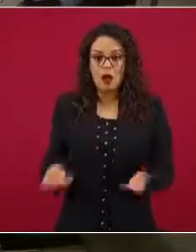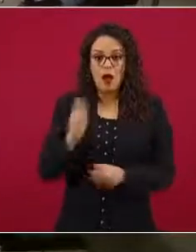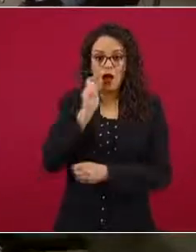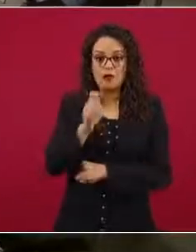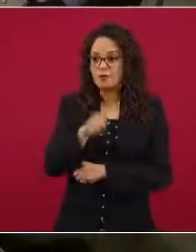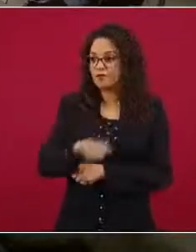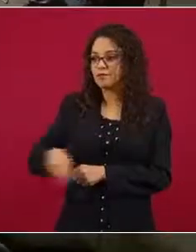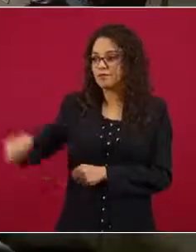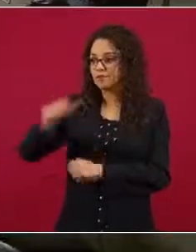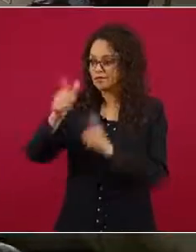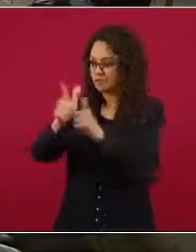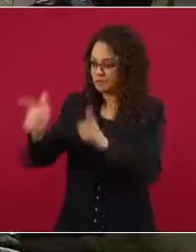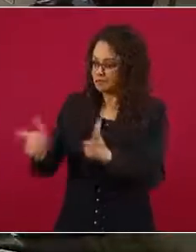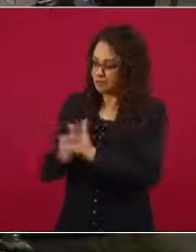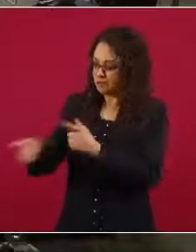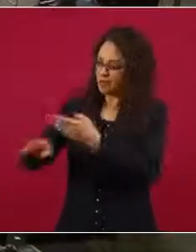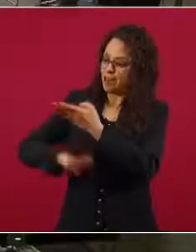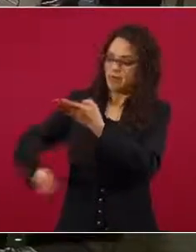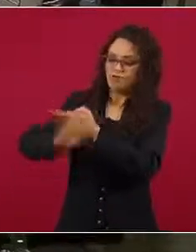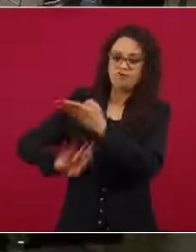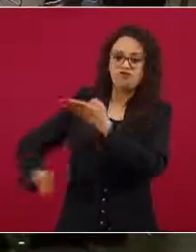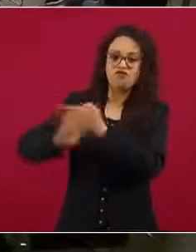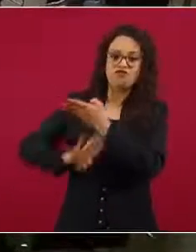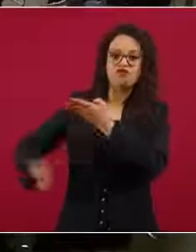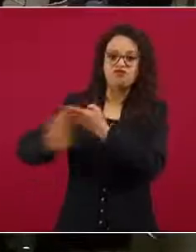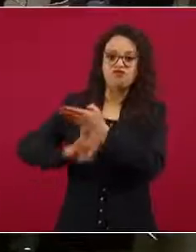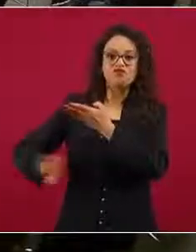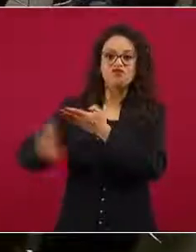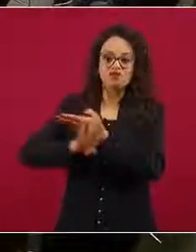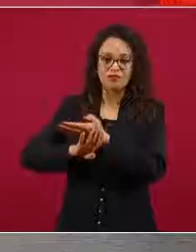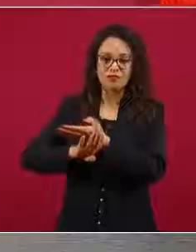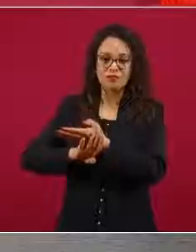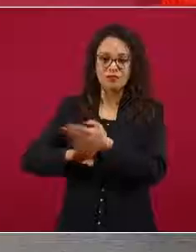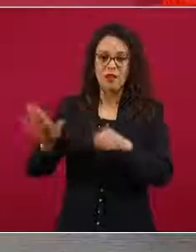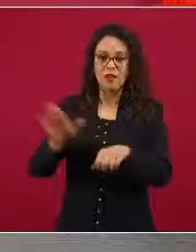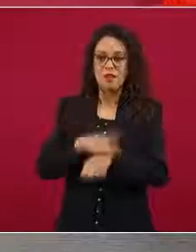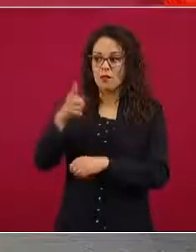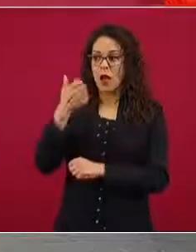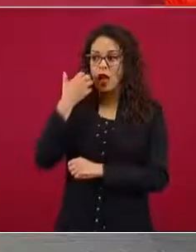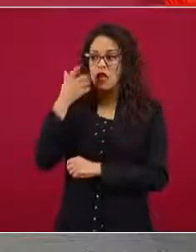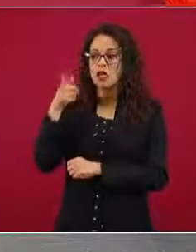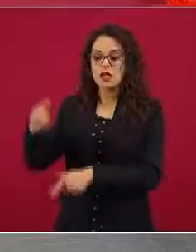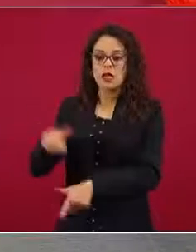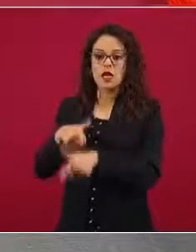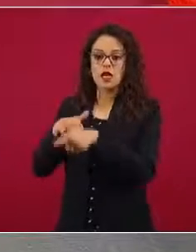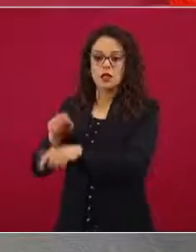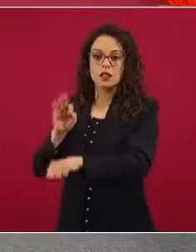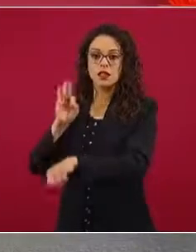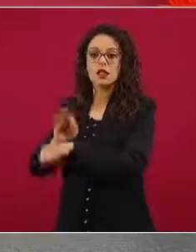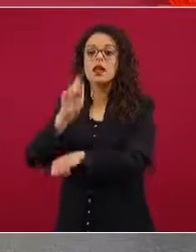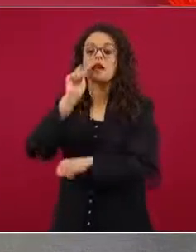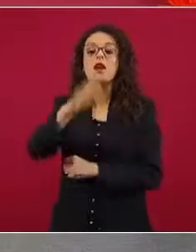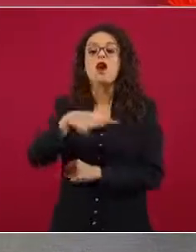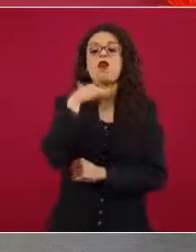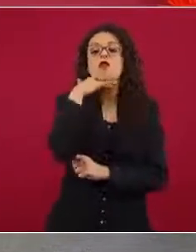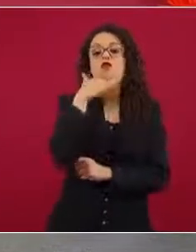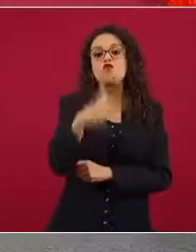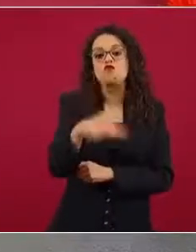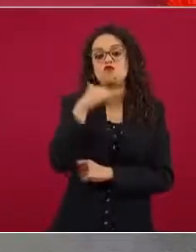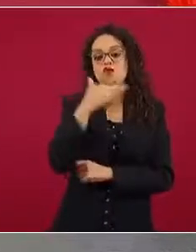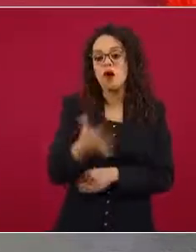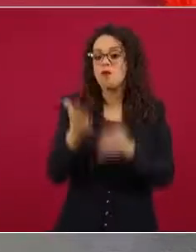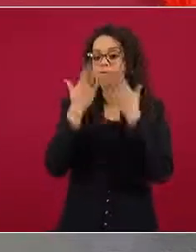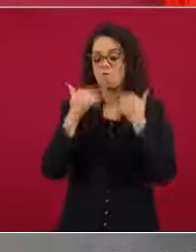nuestra para defender sus intereses, para mantener al régimen de corrupción, de injusticias